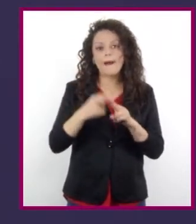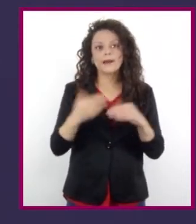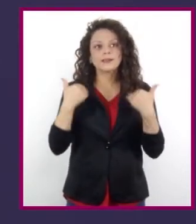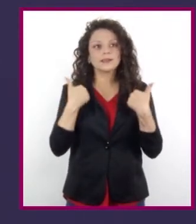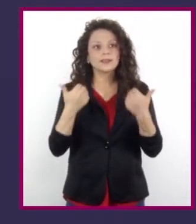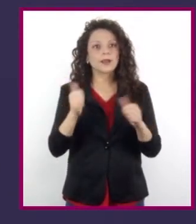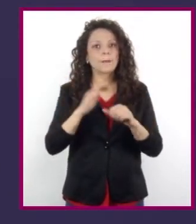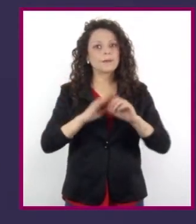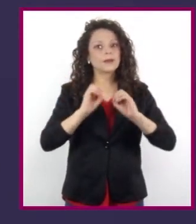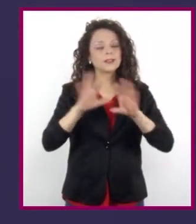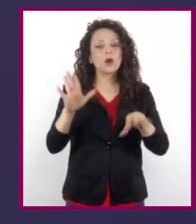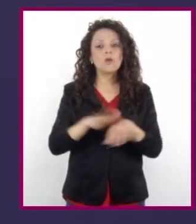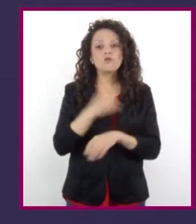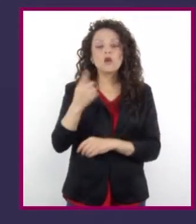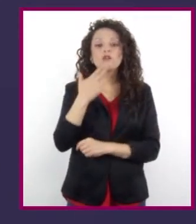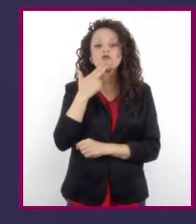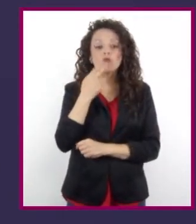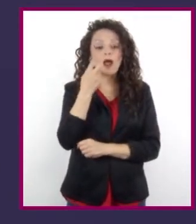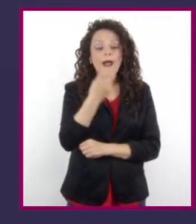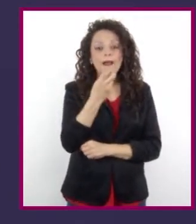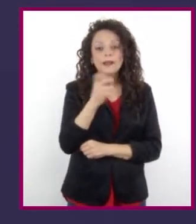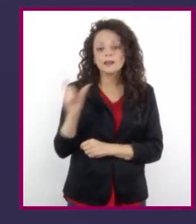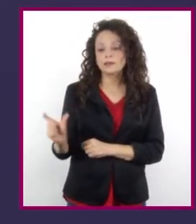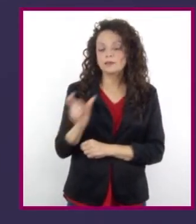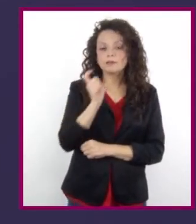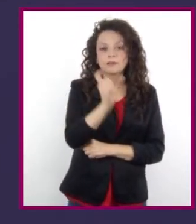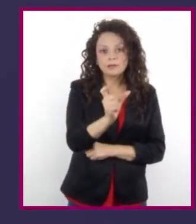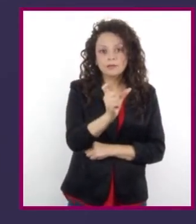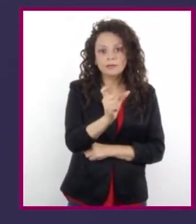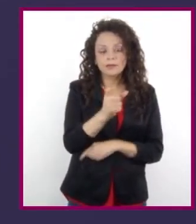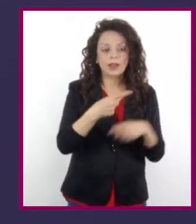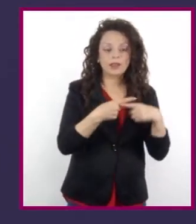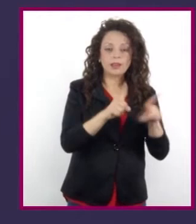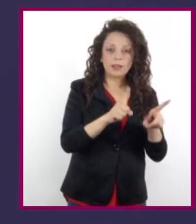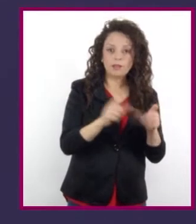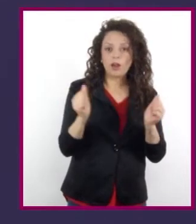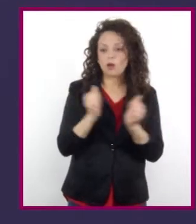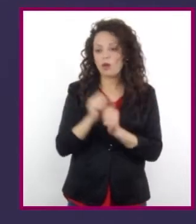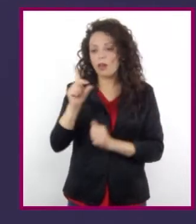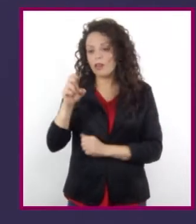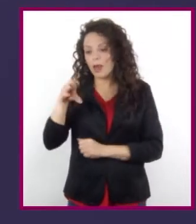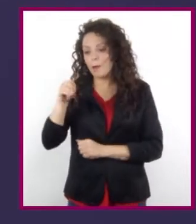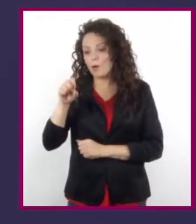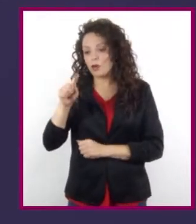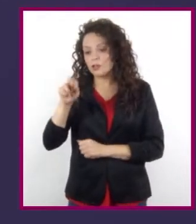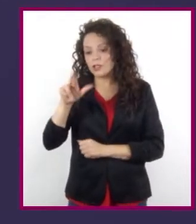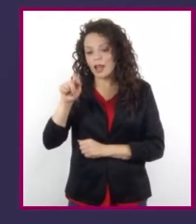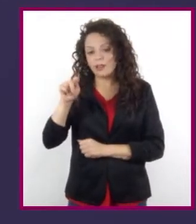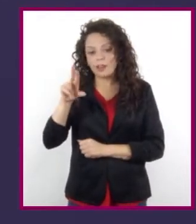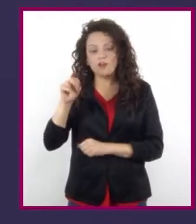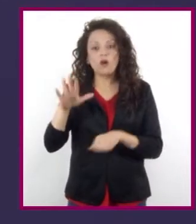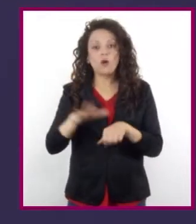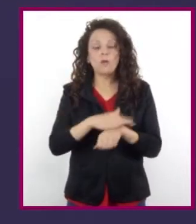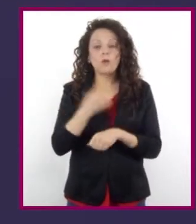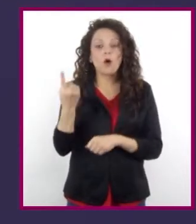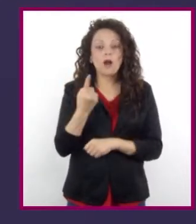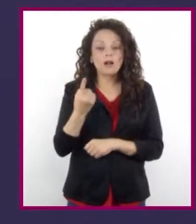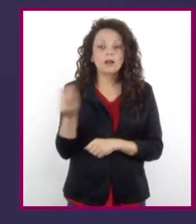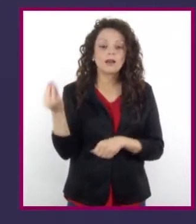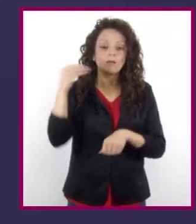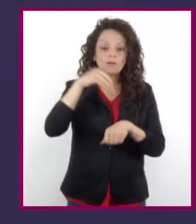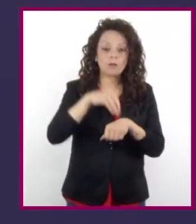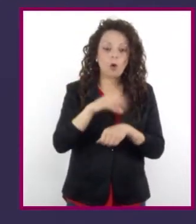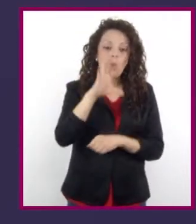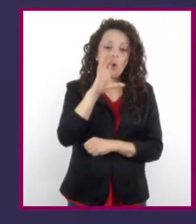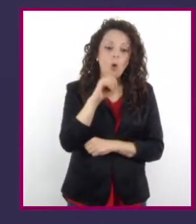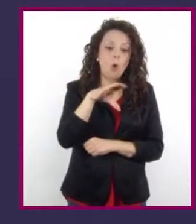estos pronombres se usan de forma distinta a los demostrativos cuando van seguidos de un sustantivo como